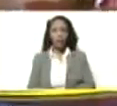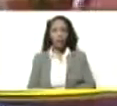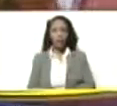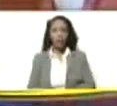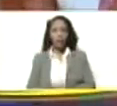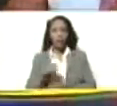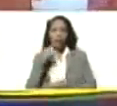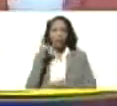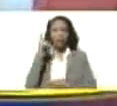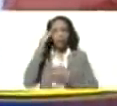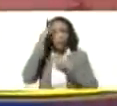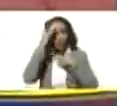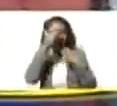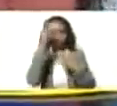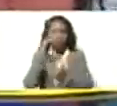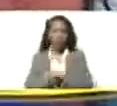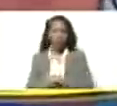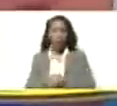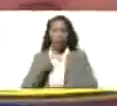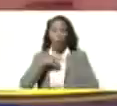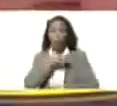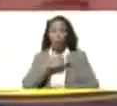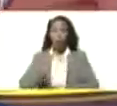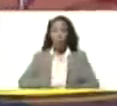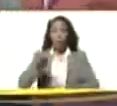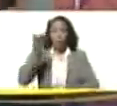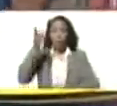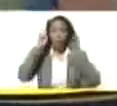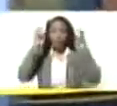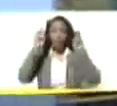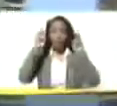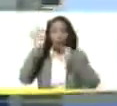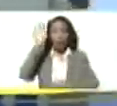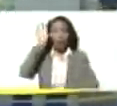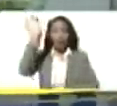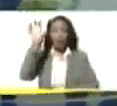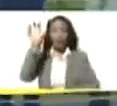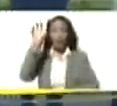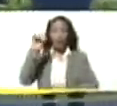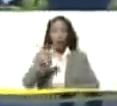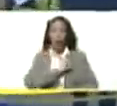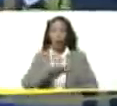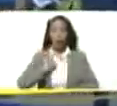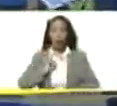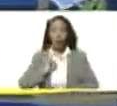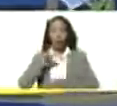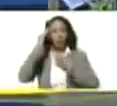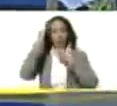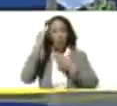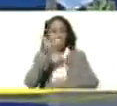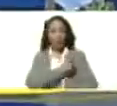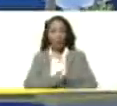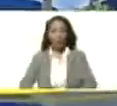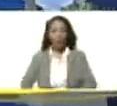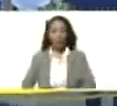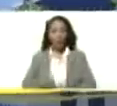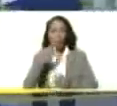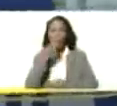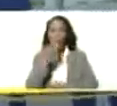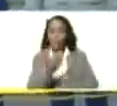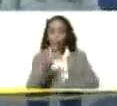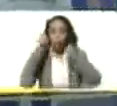estás, Ana Karina? Para nosotros es importante, presidente, la marca País, la marca que nos identifica. Un saludo, permiso para quitarme el